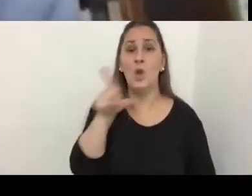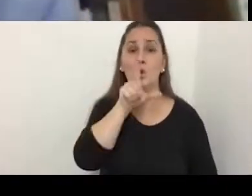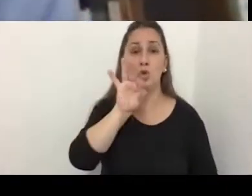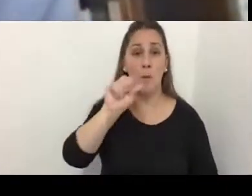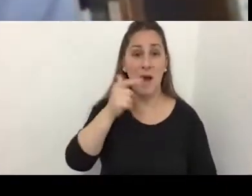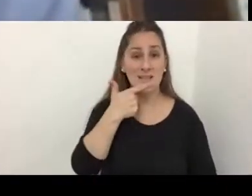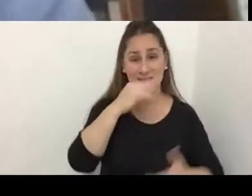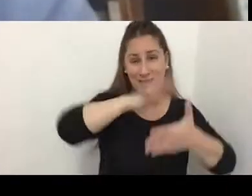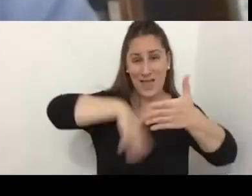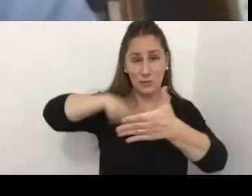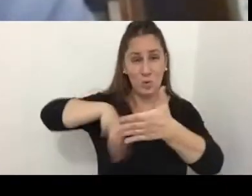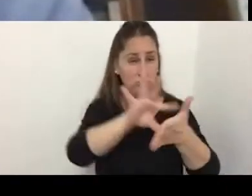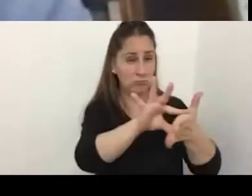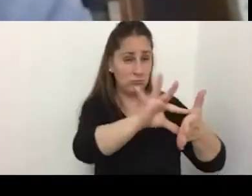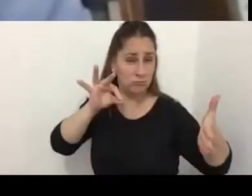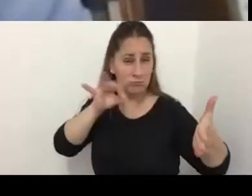textos